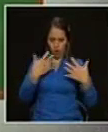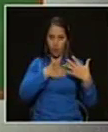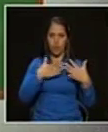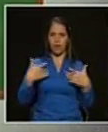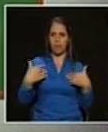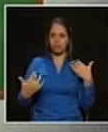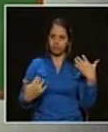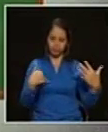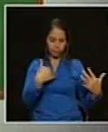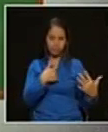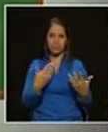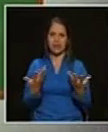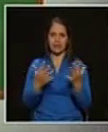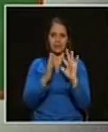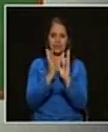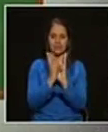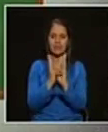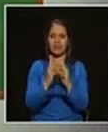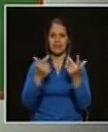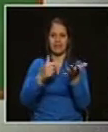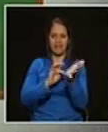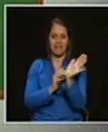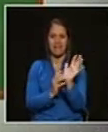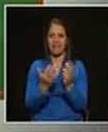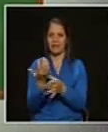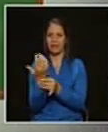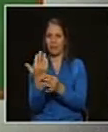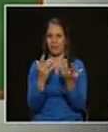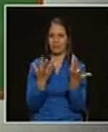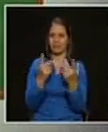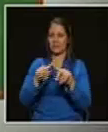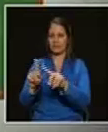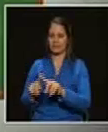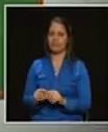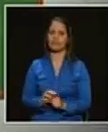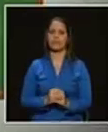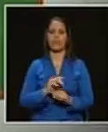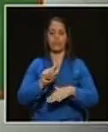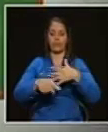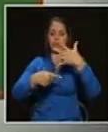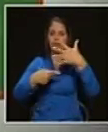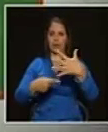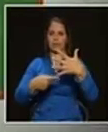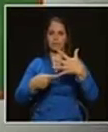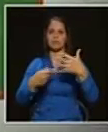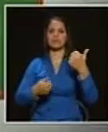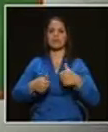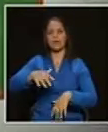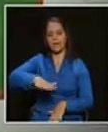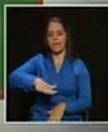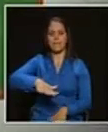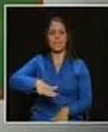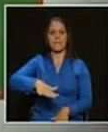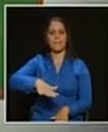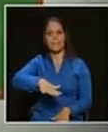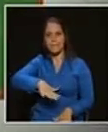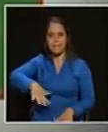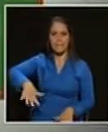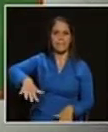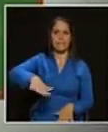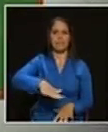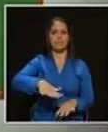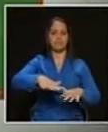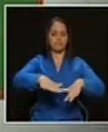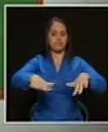cuerpo, yemas de los dedos, palma de la mano o dorso de los dedos. 6. plano. Es donde se realiza el signo, según